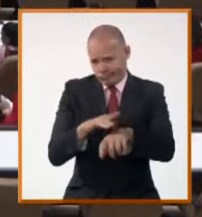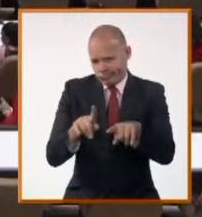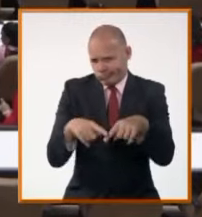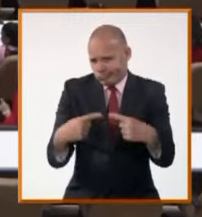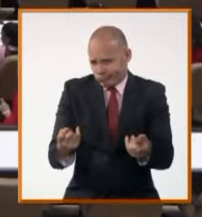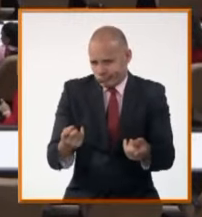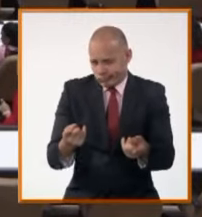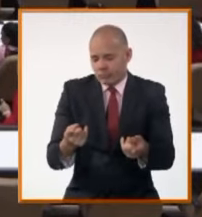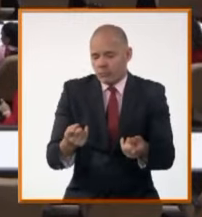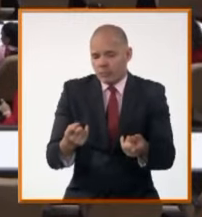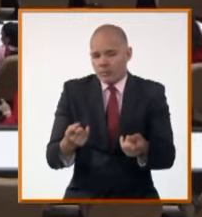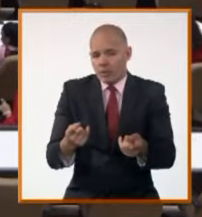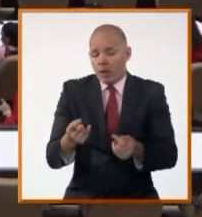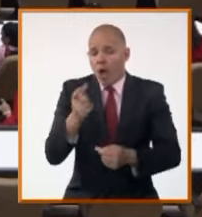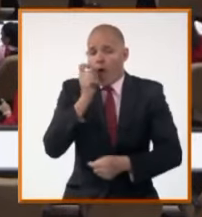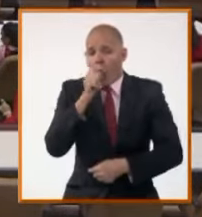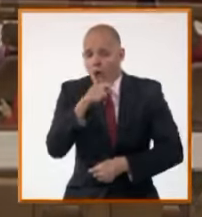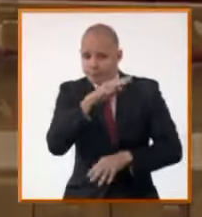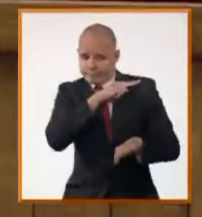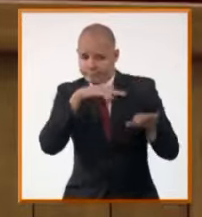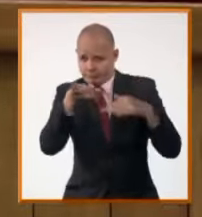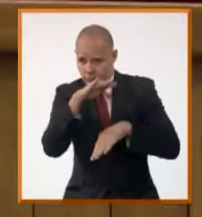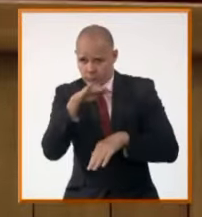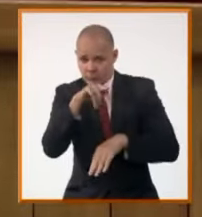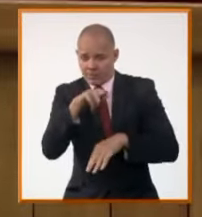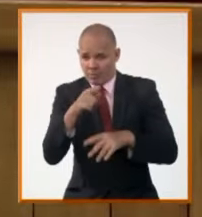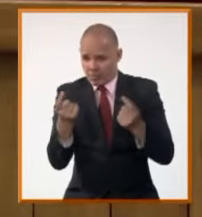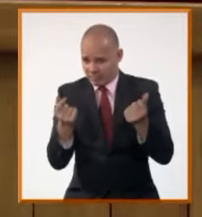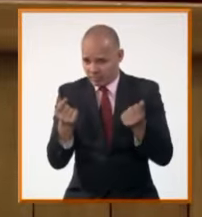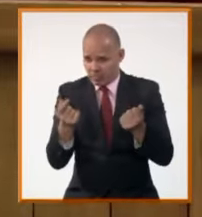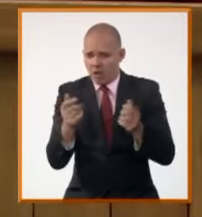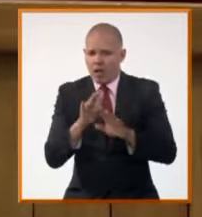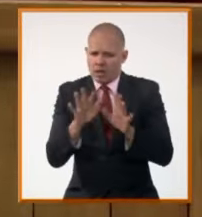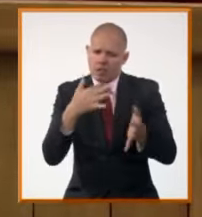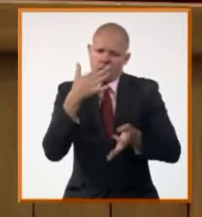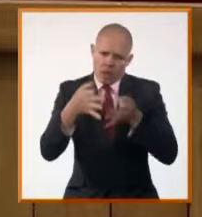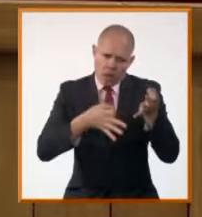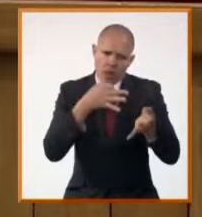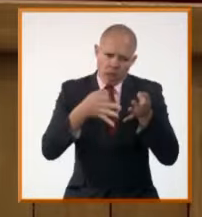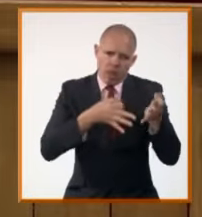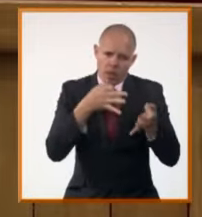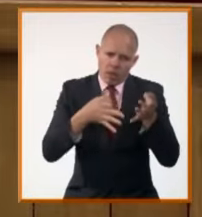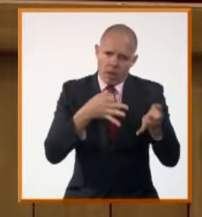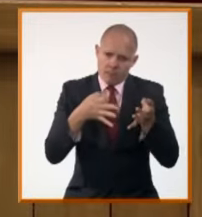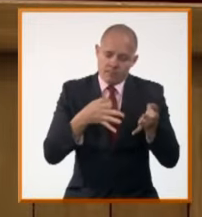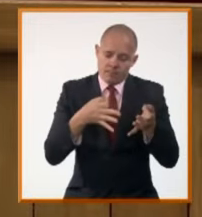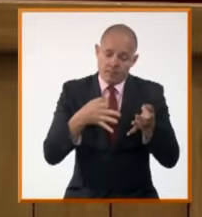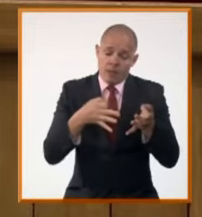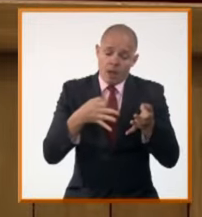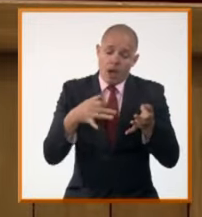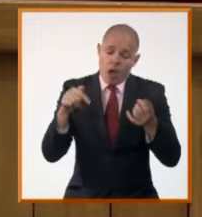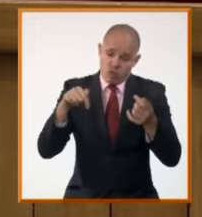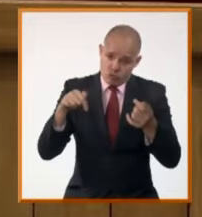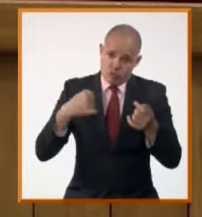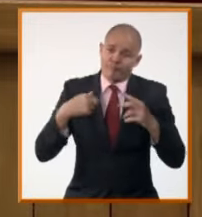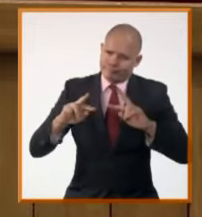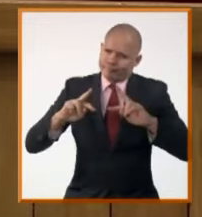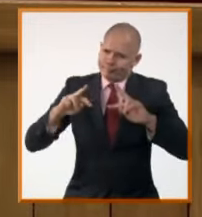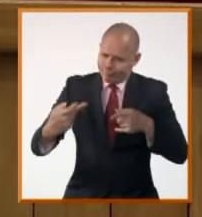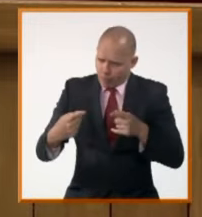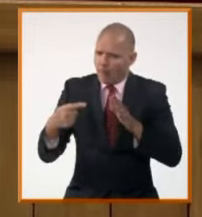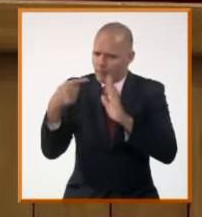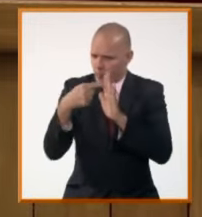Alejandro se abordaron un grupo de temas que yo me veo en la obligación de abordar, pero lo